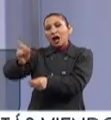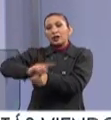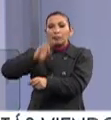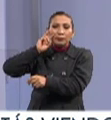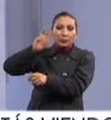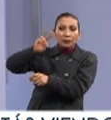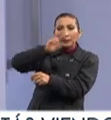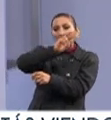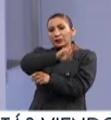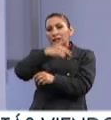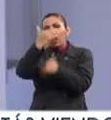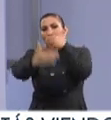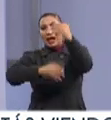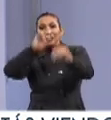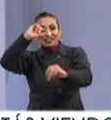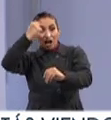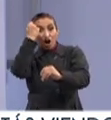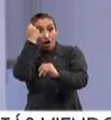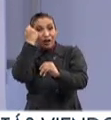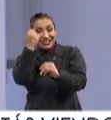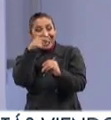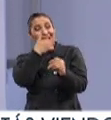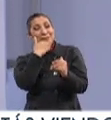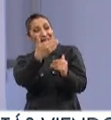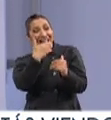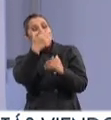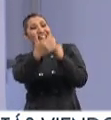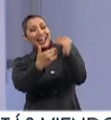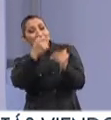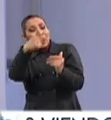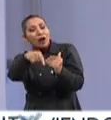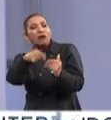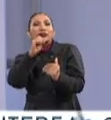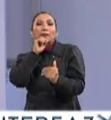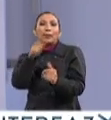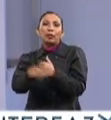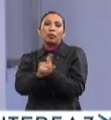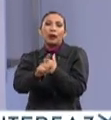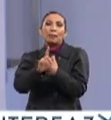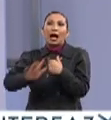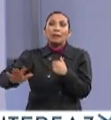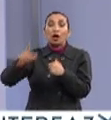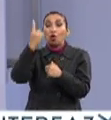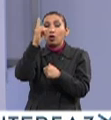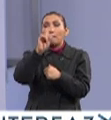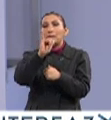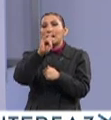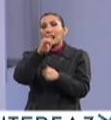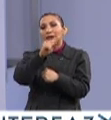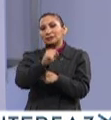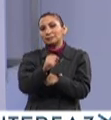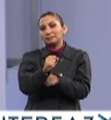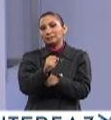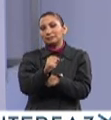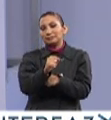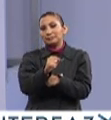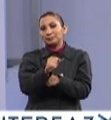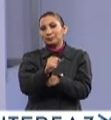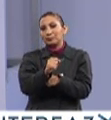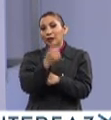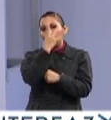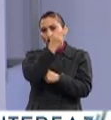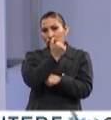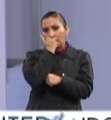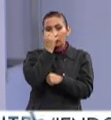día, en que los avances de la tecnología nos están dando problemas al ambiente y uno de ellos son las pilas. En este caso,